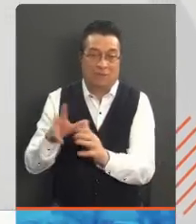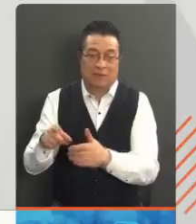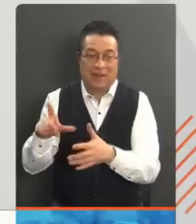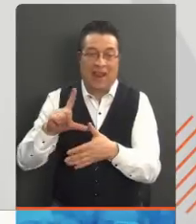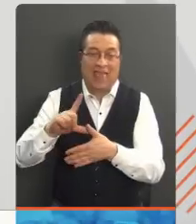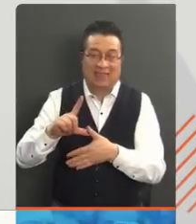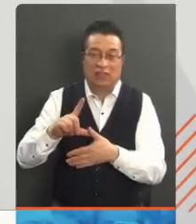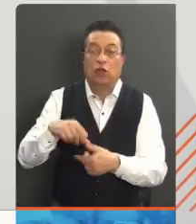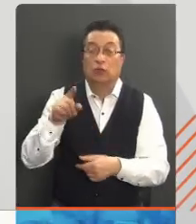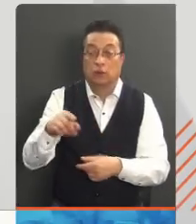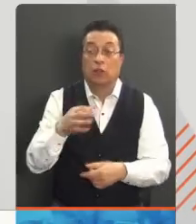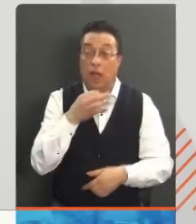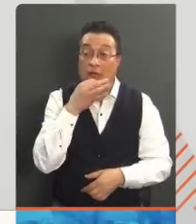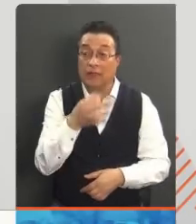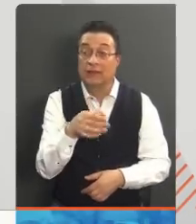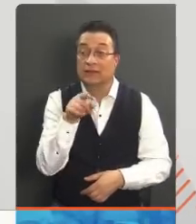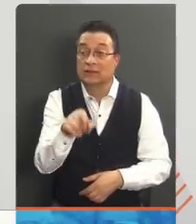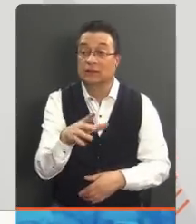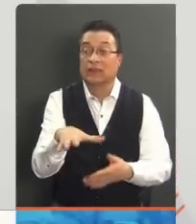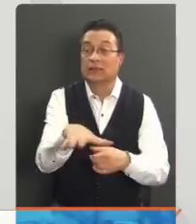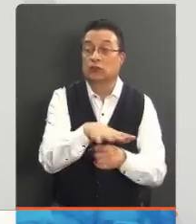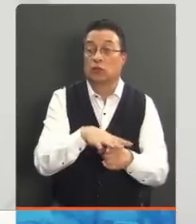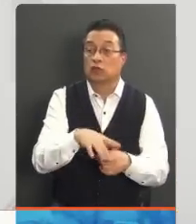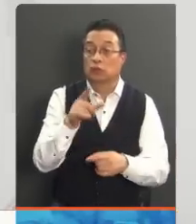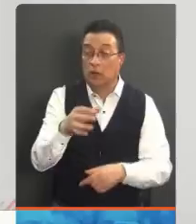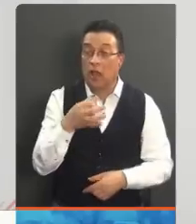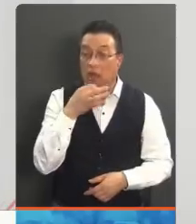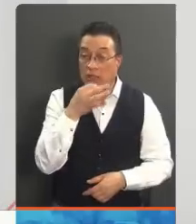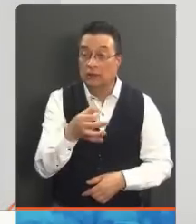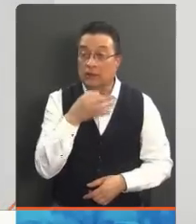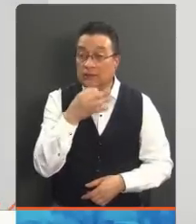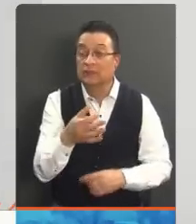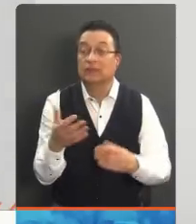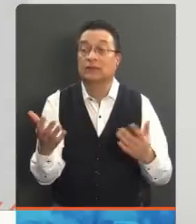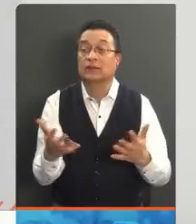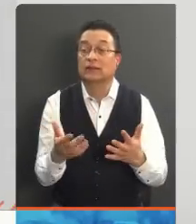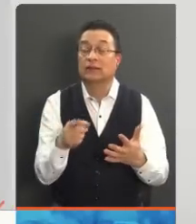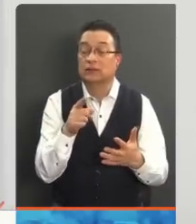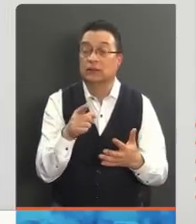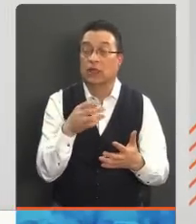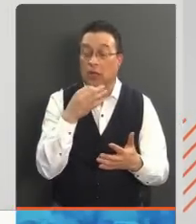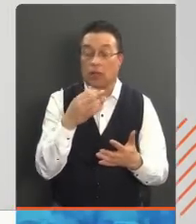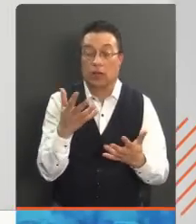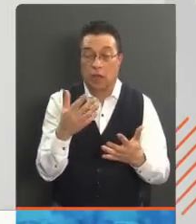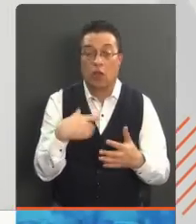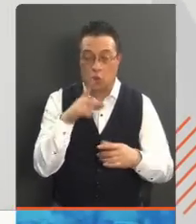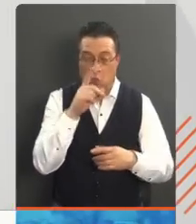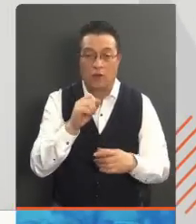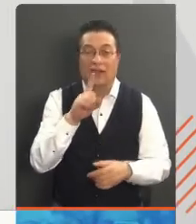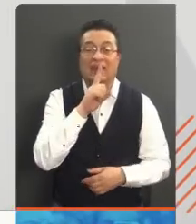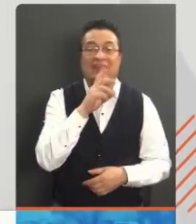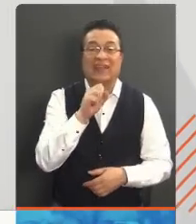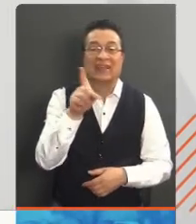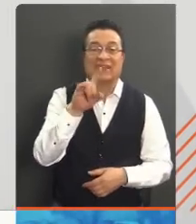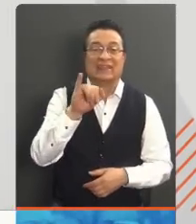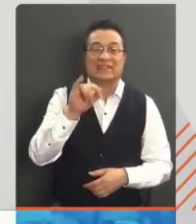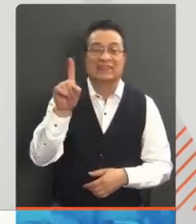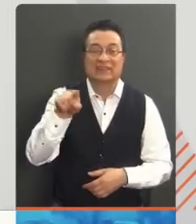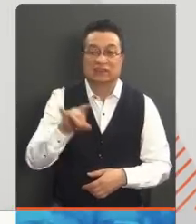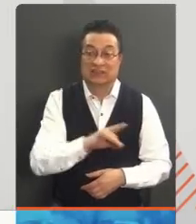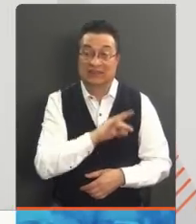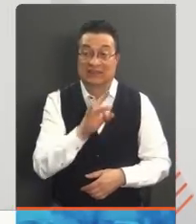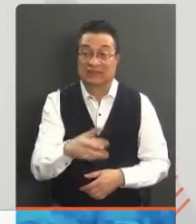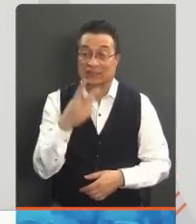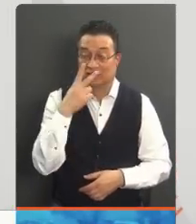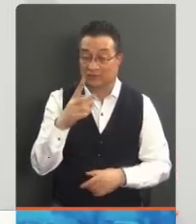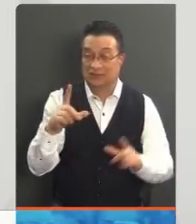reaccionando ante esta situación, hizo una mención de el colectivo Las Tesis en Chile. Y por eso que ustedes ven lo que ustedes